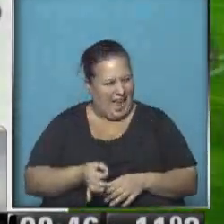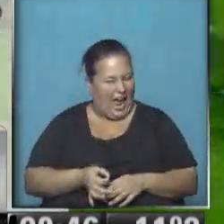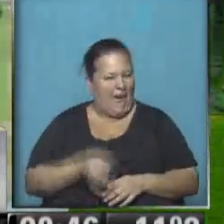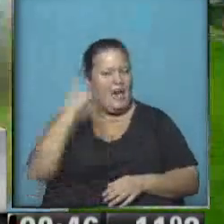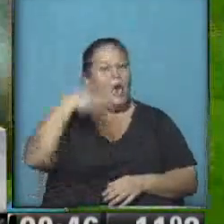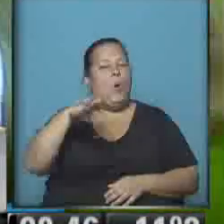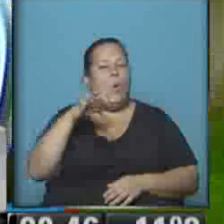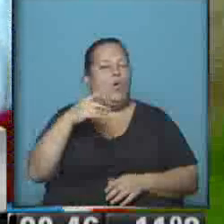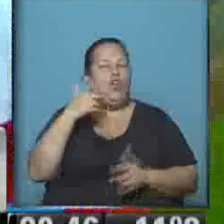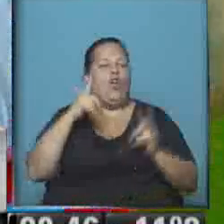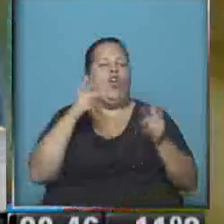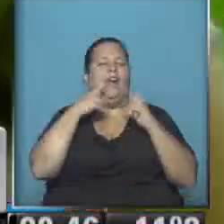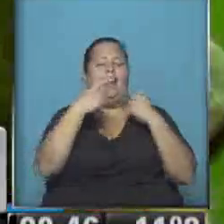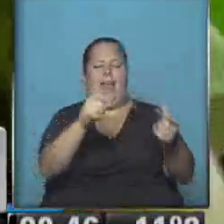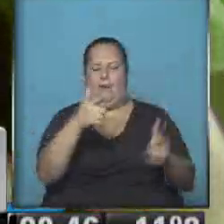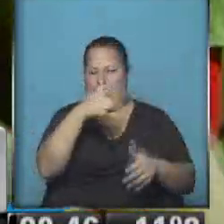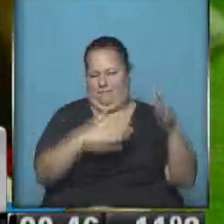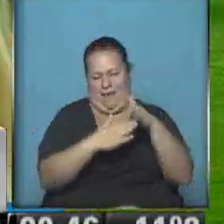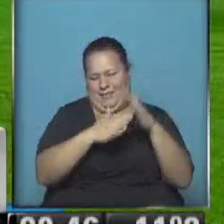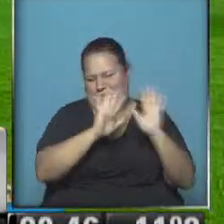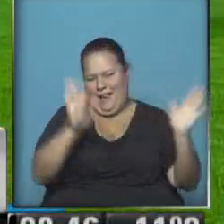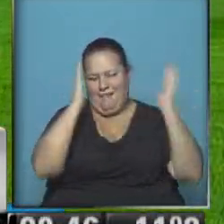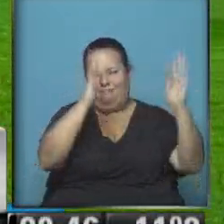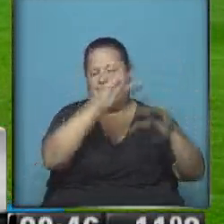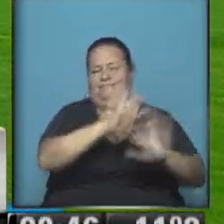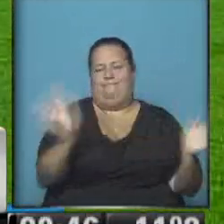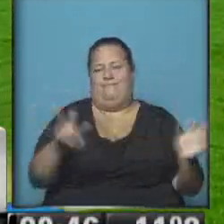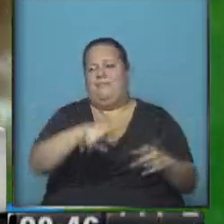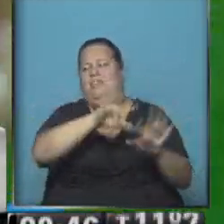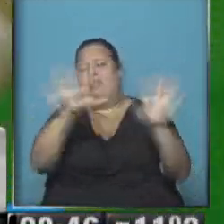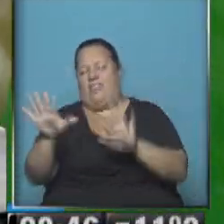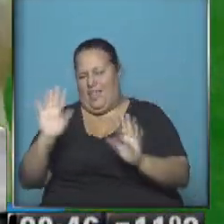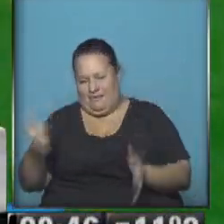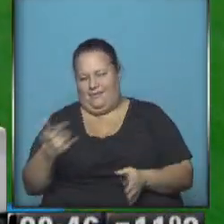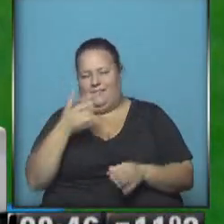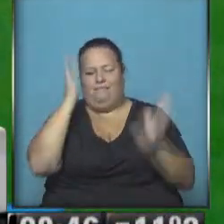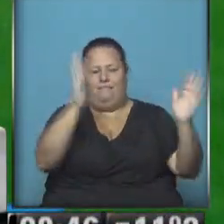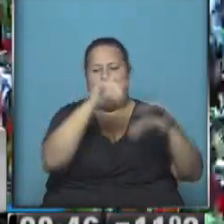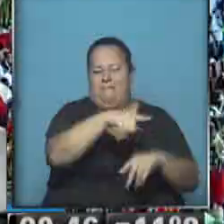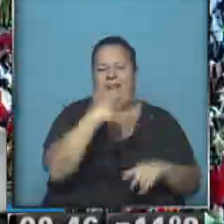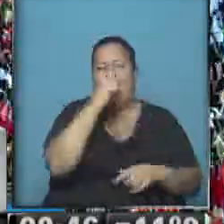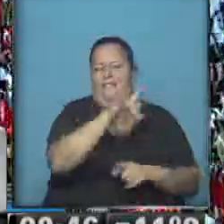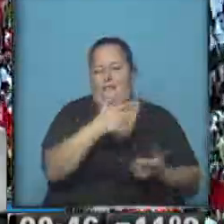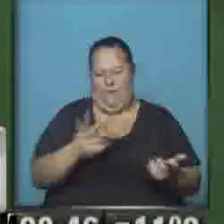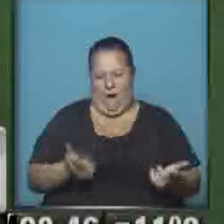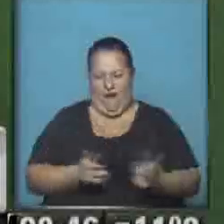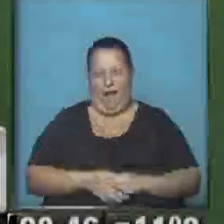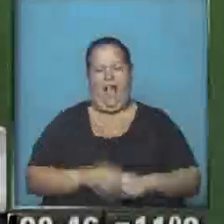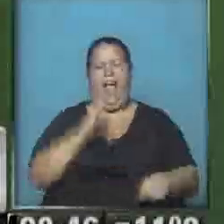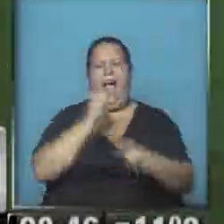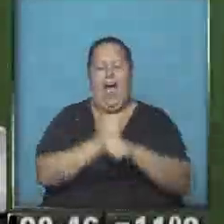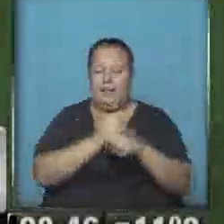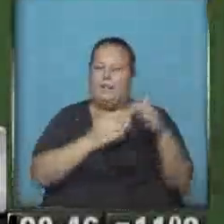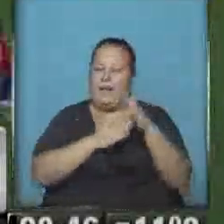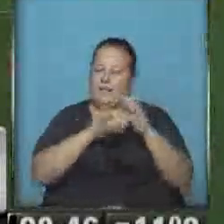único incuestionable que tiene la selección argentina en este momento me parece que es él es macherano y 10 más macherano y 10 más se lo cuestionó hasta macherano